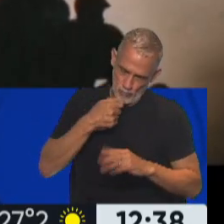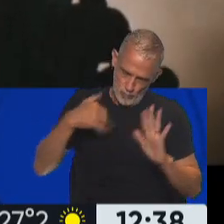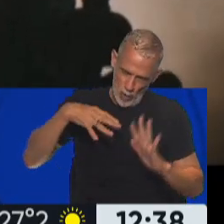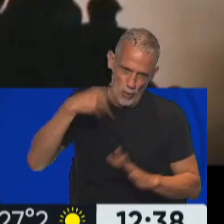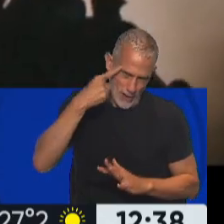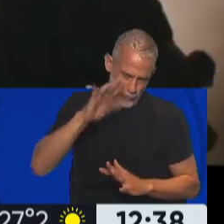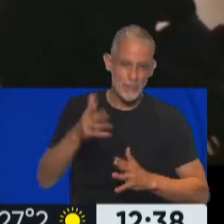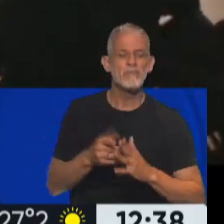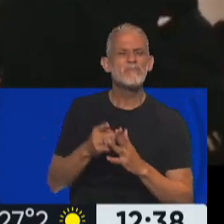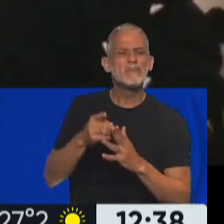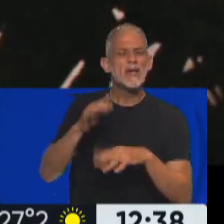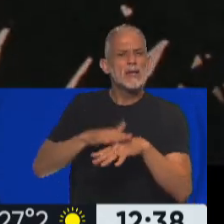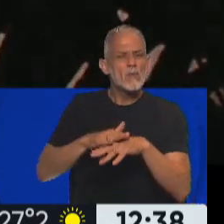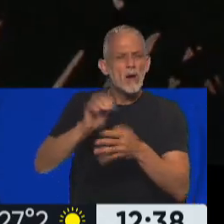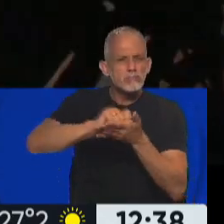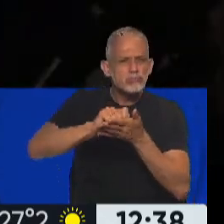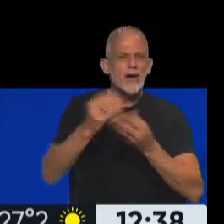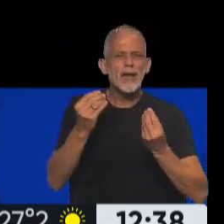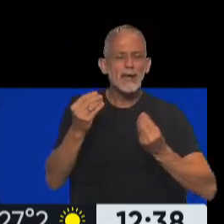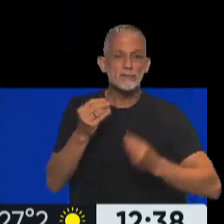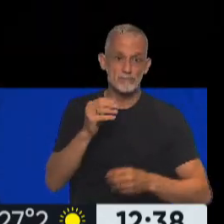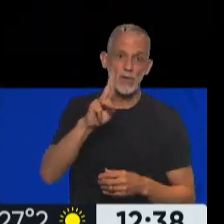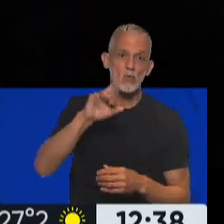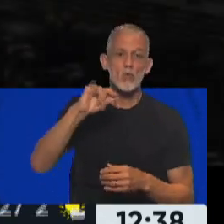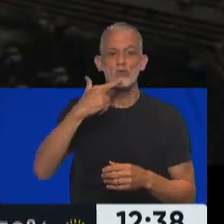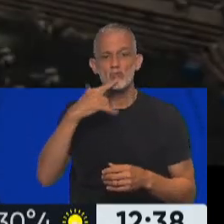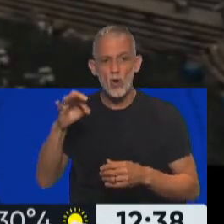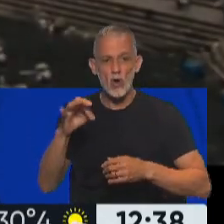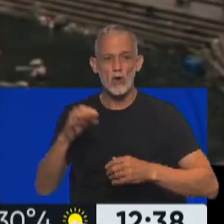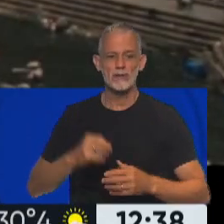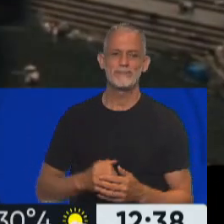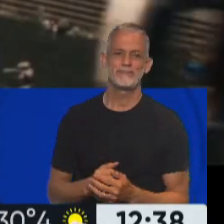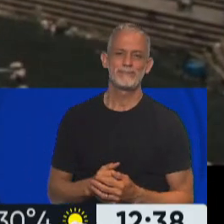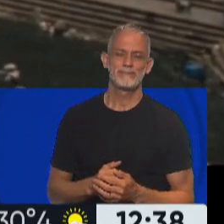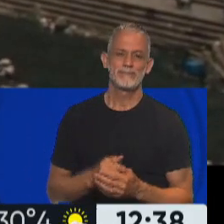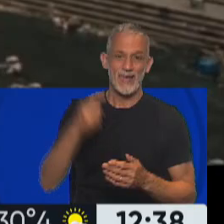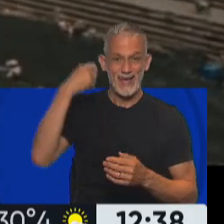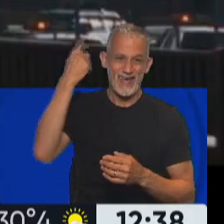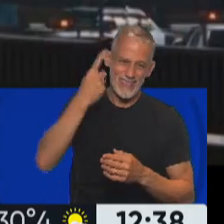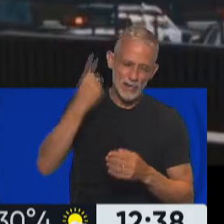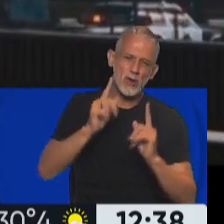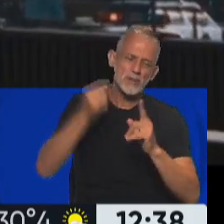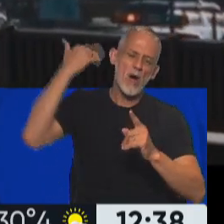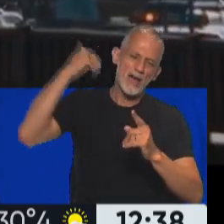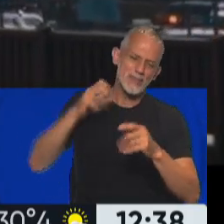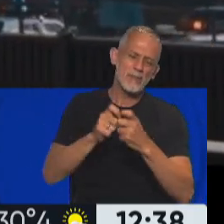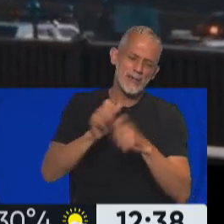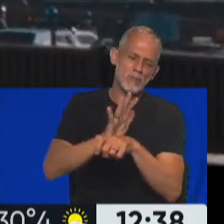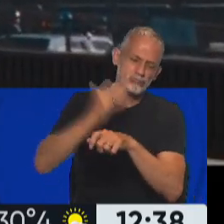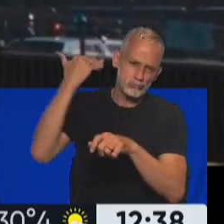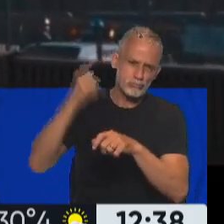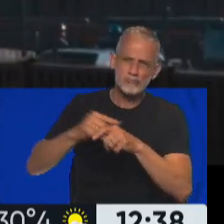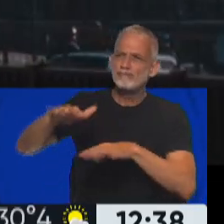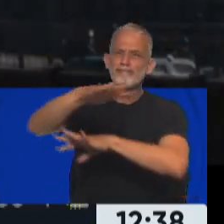están a cargo de esta historia? Los Russo. Sí, Anthony y Joe Russo, los directores de Avengers Endgame, ambientada en